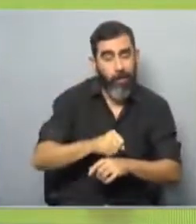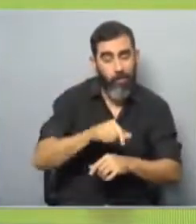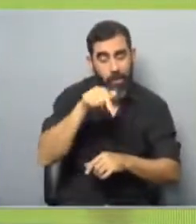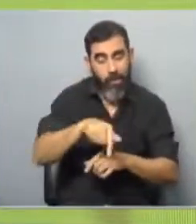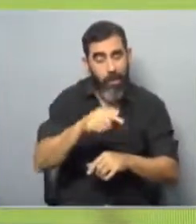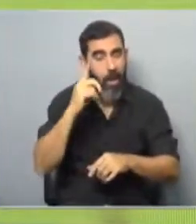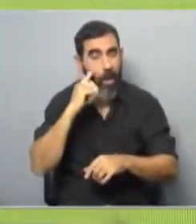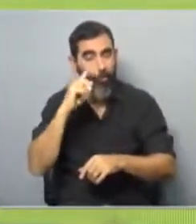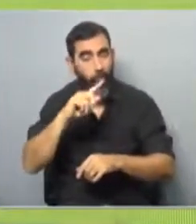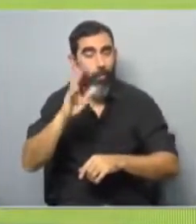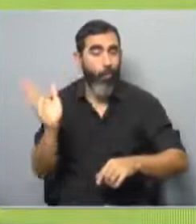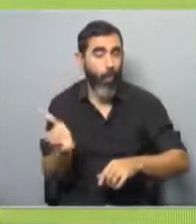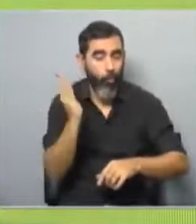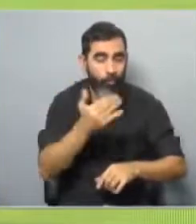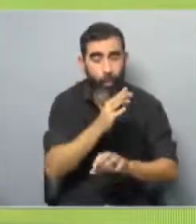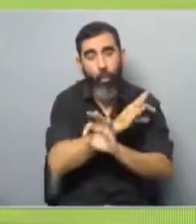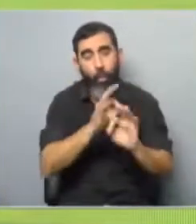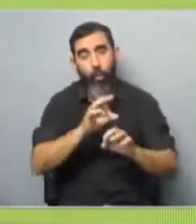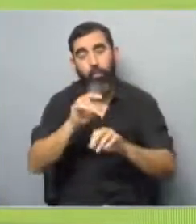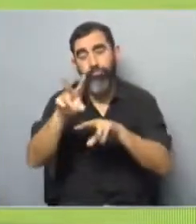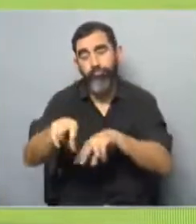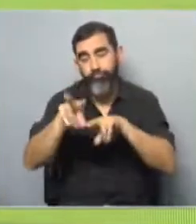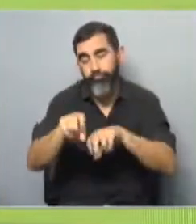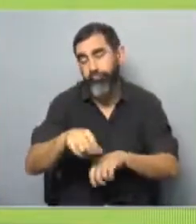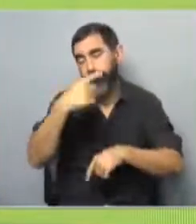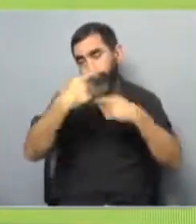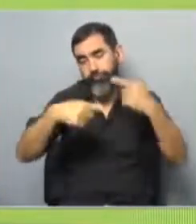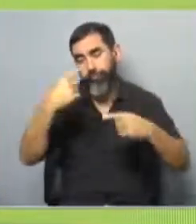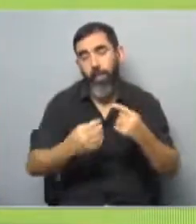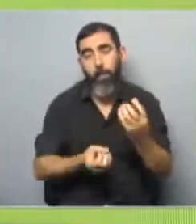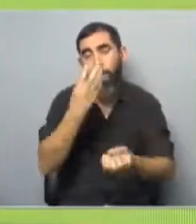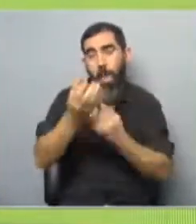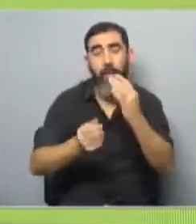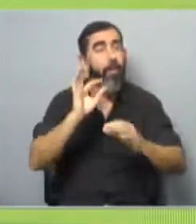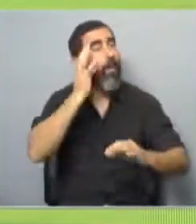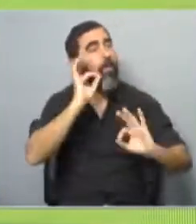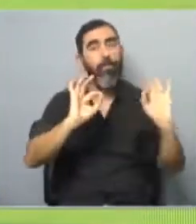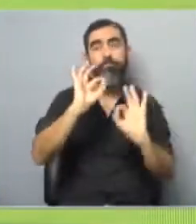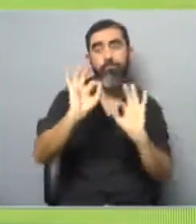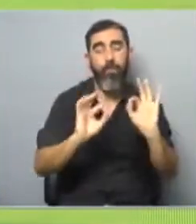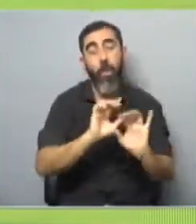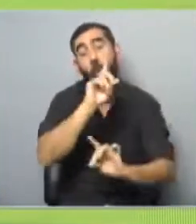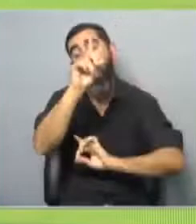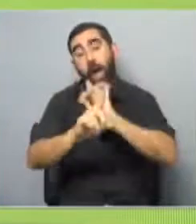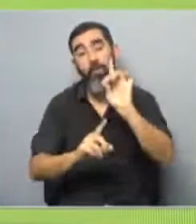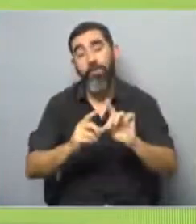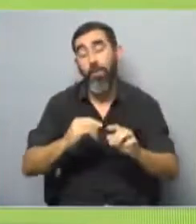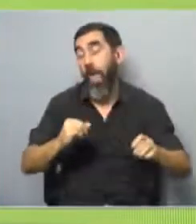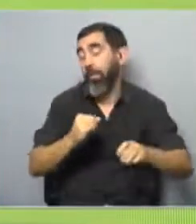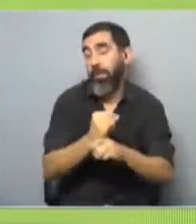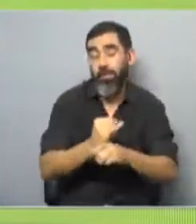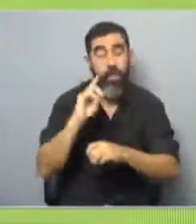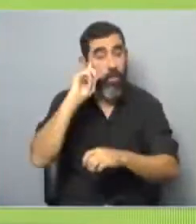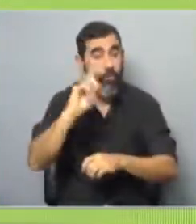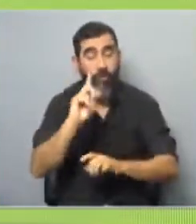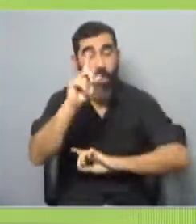para producir, para acuicultura o por una planta ornamental o lo que sea, o a veces de forma incidental, ¿no? A veces